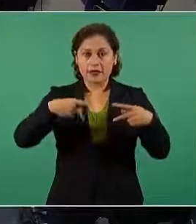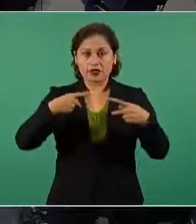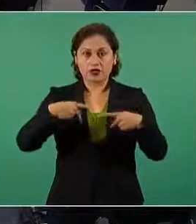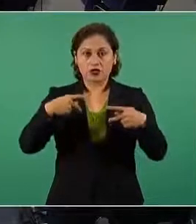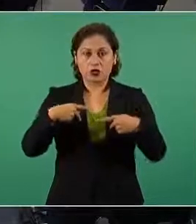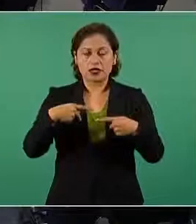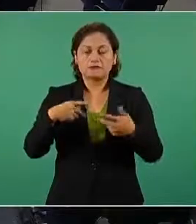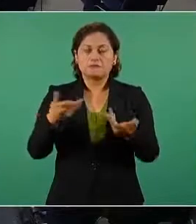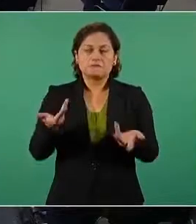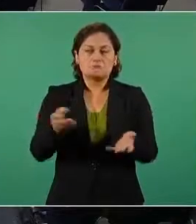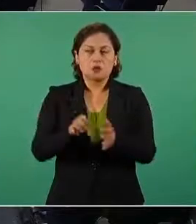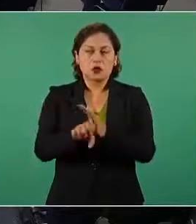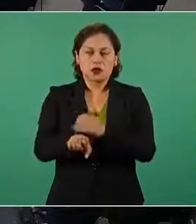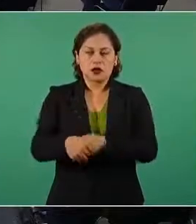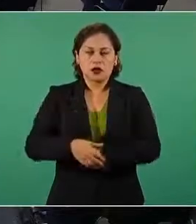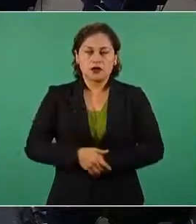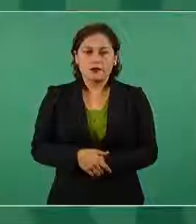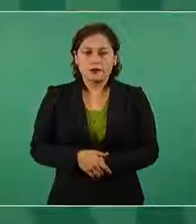dame